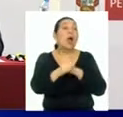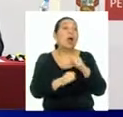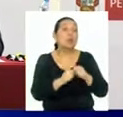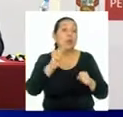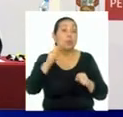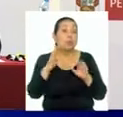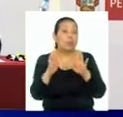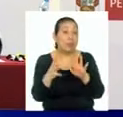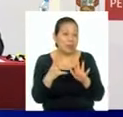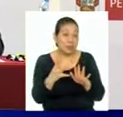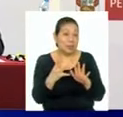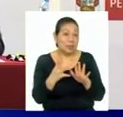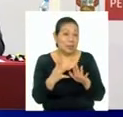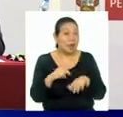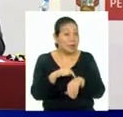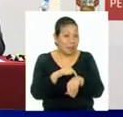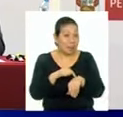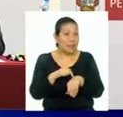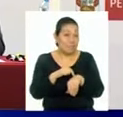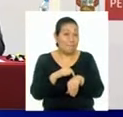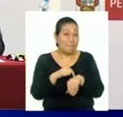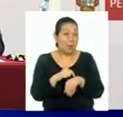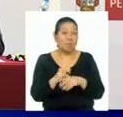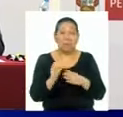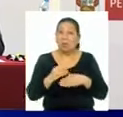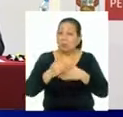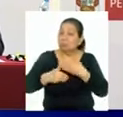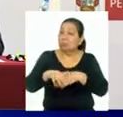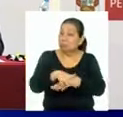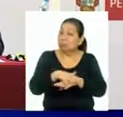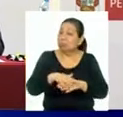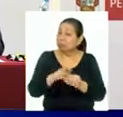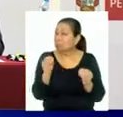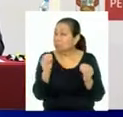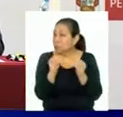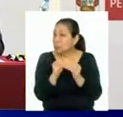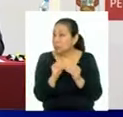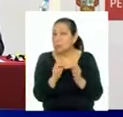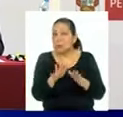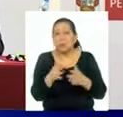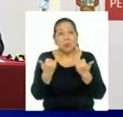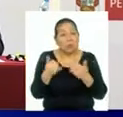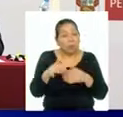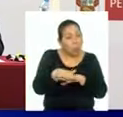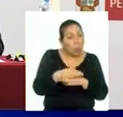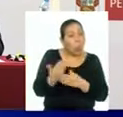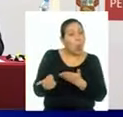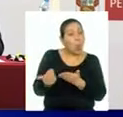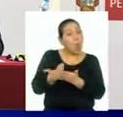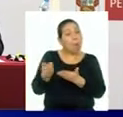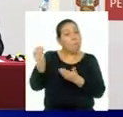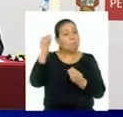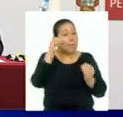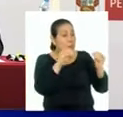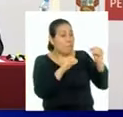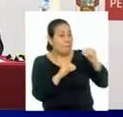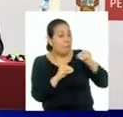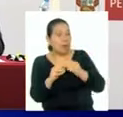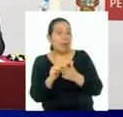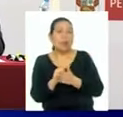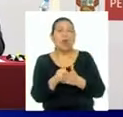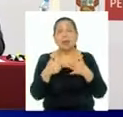Este plan, durante este periodo, se ha trabajado, se ha actualizado y se ha añadido un eje más,